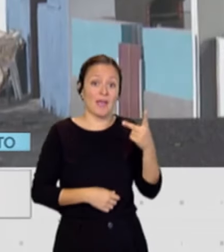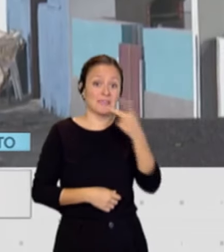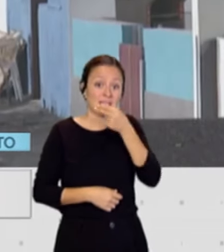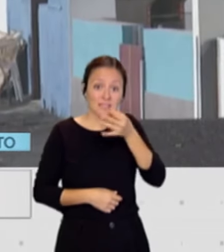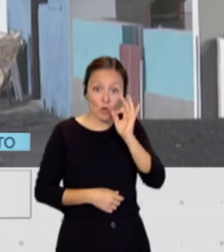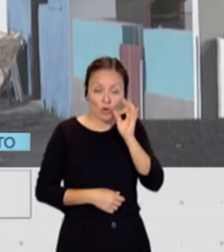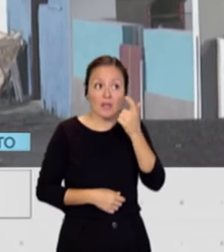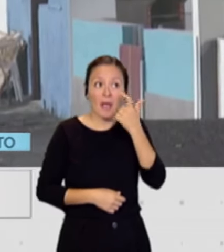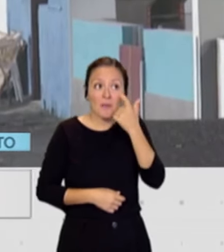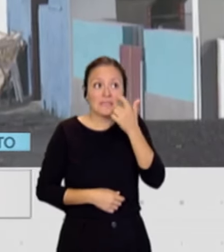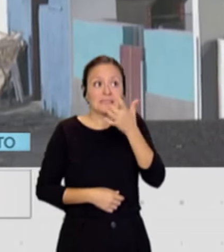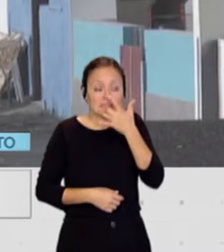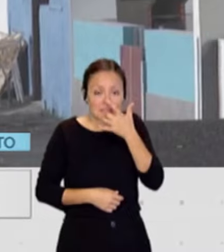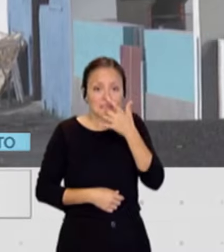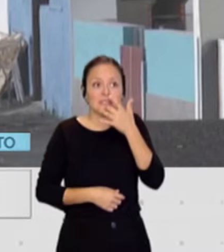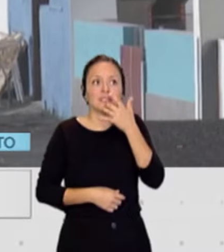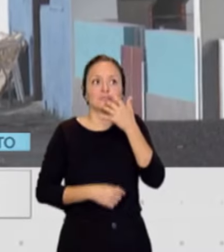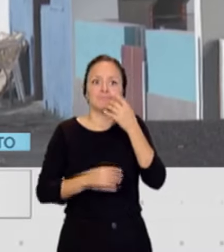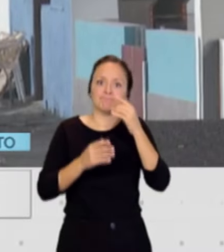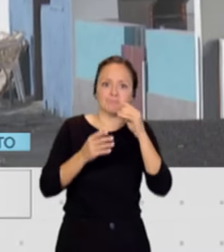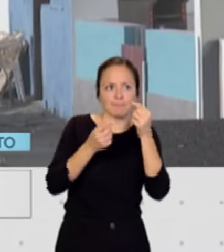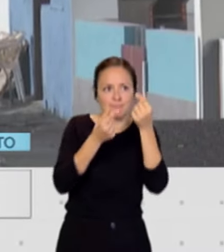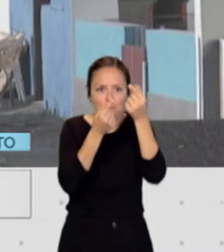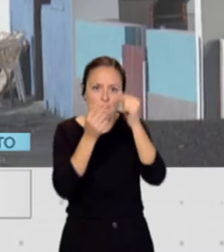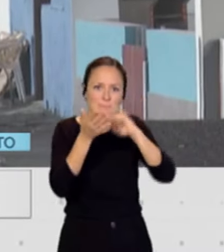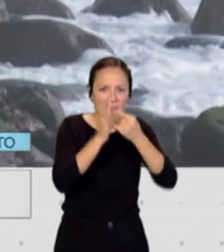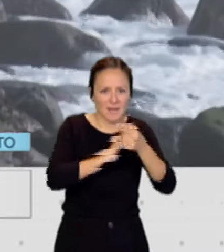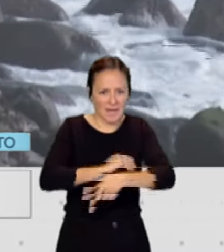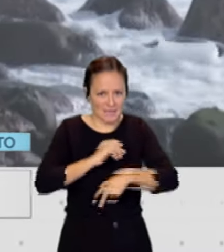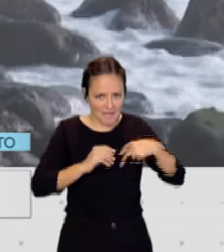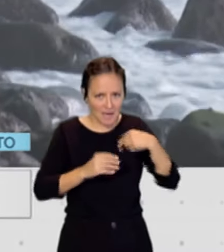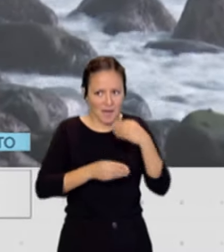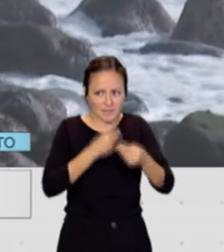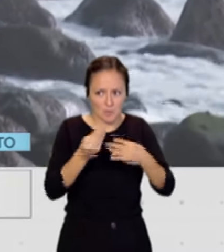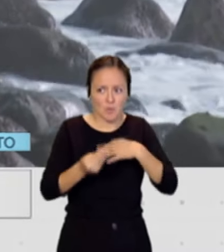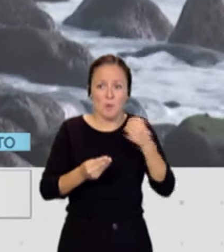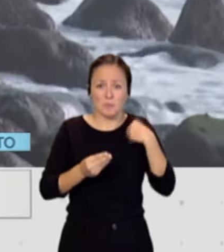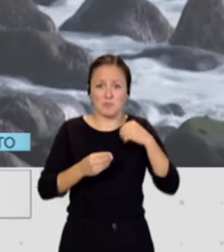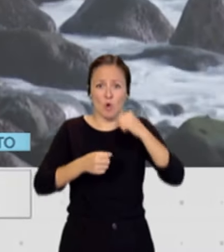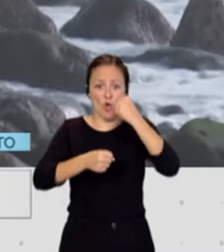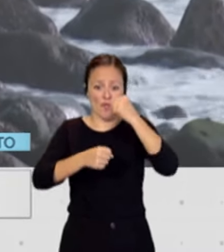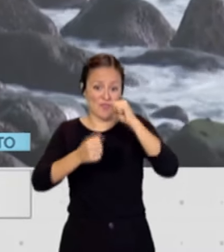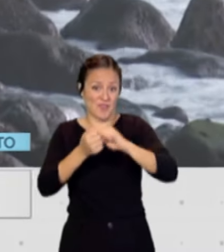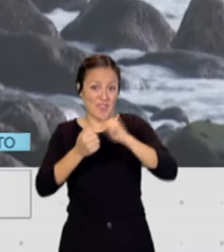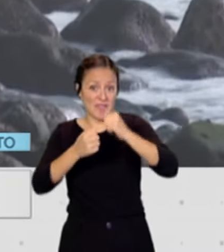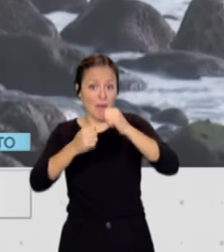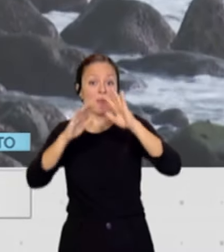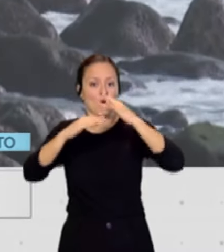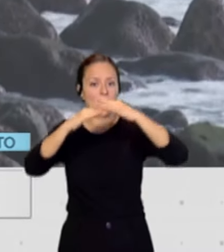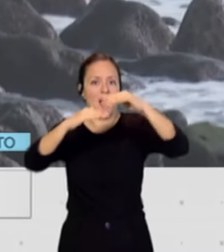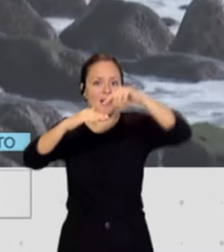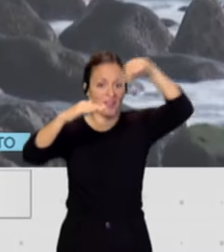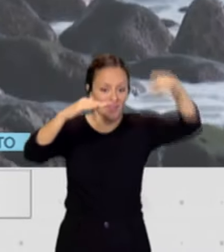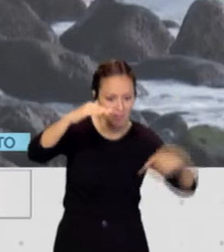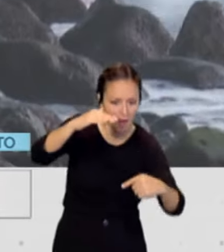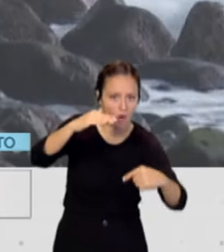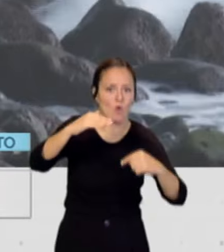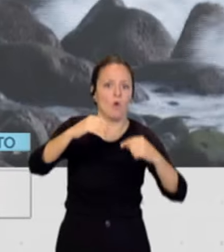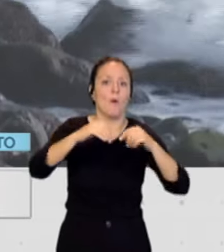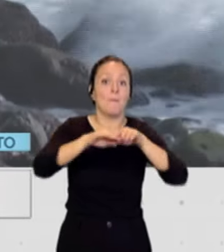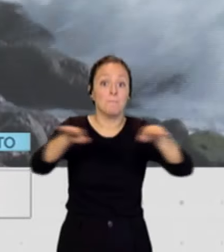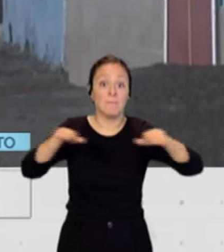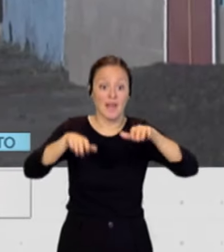la zona es absolutamente importante ese dique sumergido que proteja la la playa de del puerto